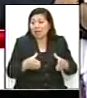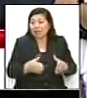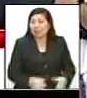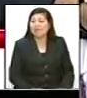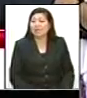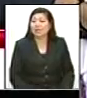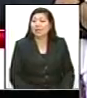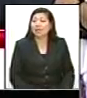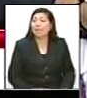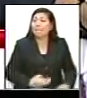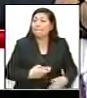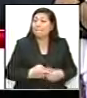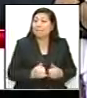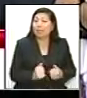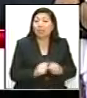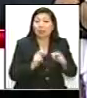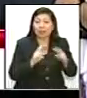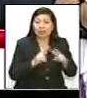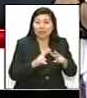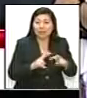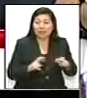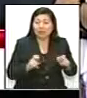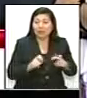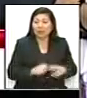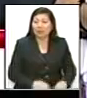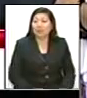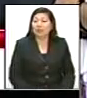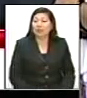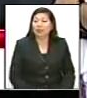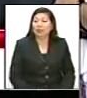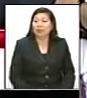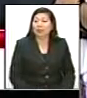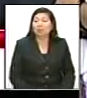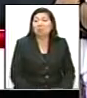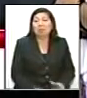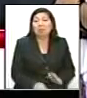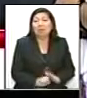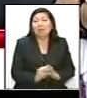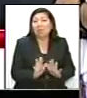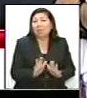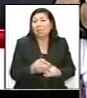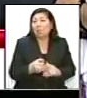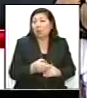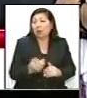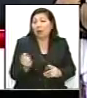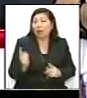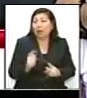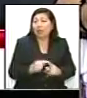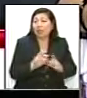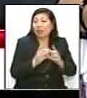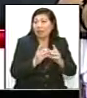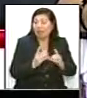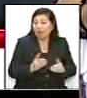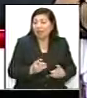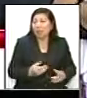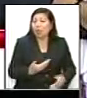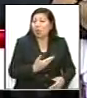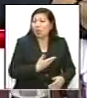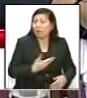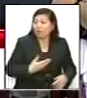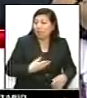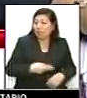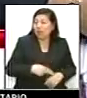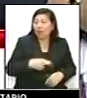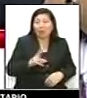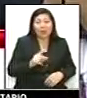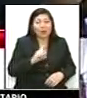cantidad de procesos y de investigaciones en por ejemplo, alcaldías provinciales, alcaldías distritales, gobiernos regionales,